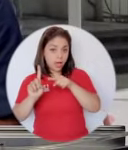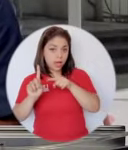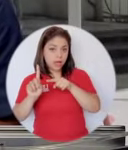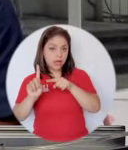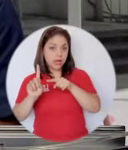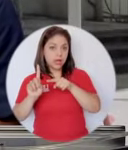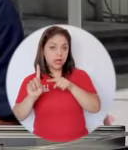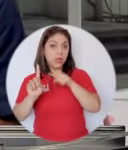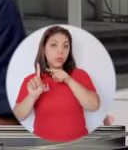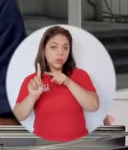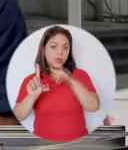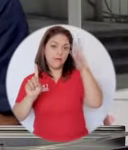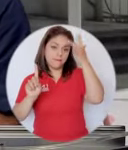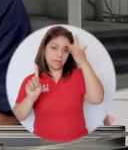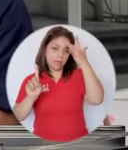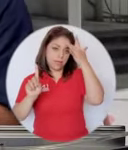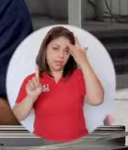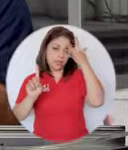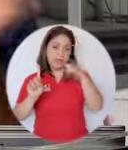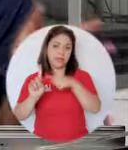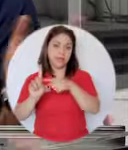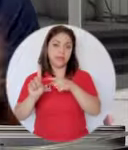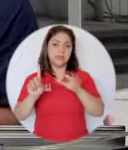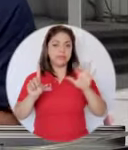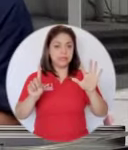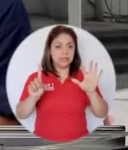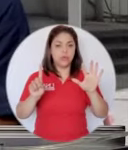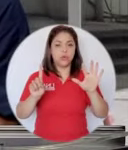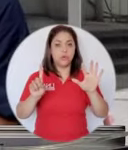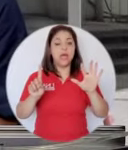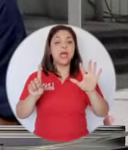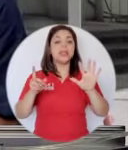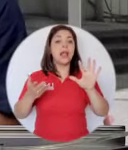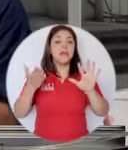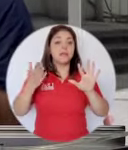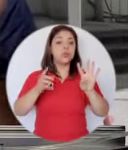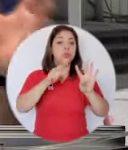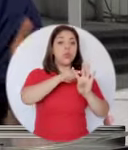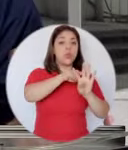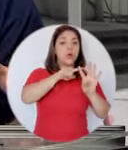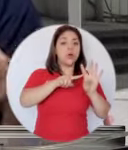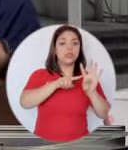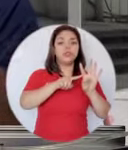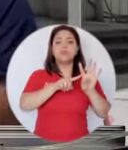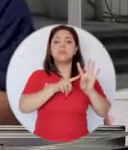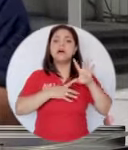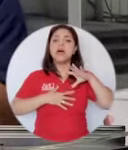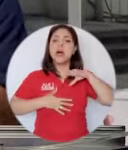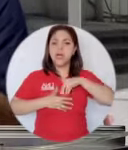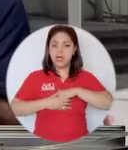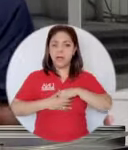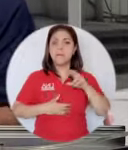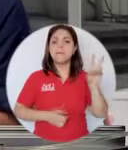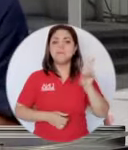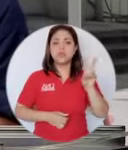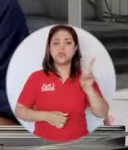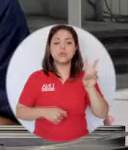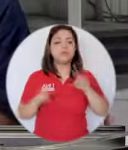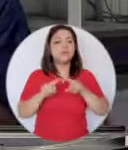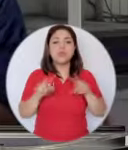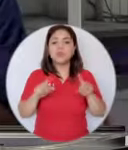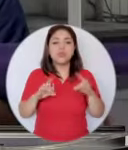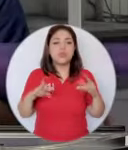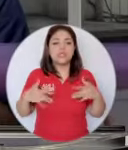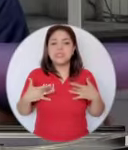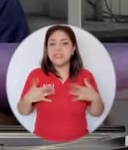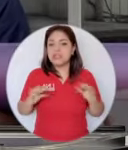los otros sí porten el virus. Y los otros podríamos portar el virus y somos esos que pasamos por asintomáticos, pausisintomáticos.